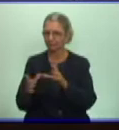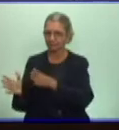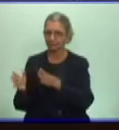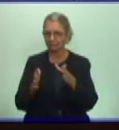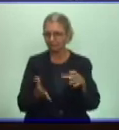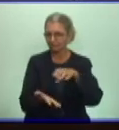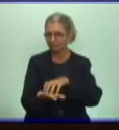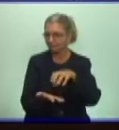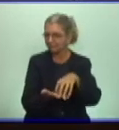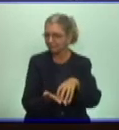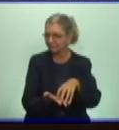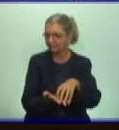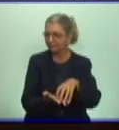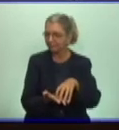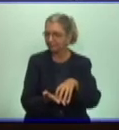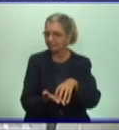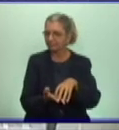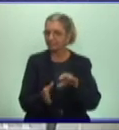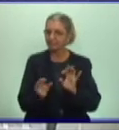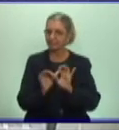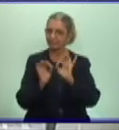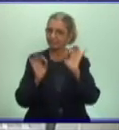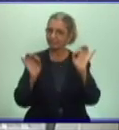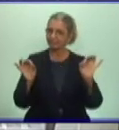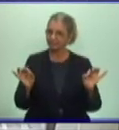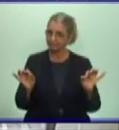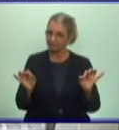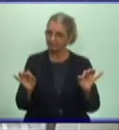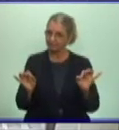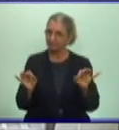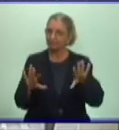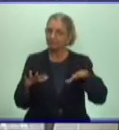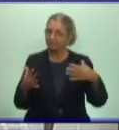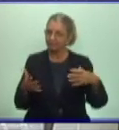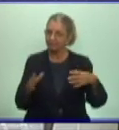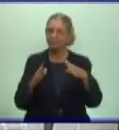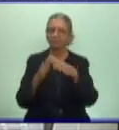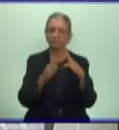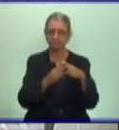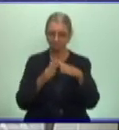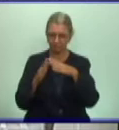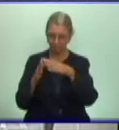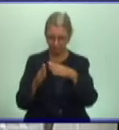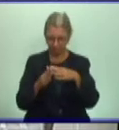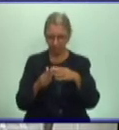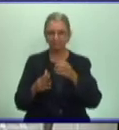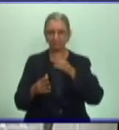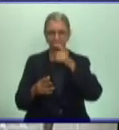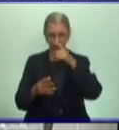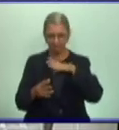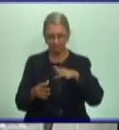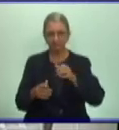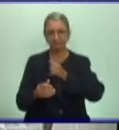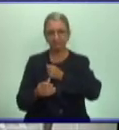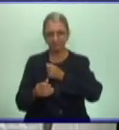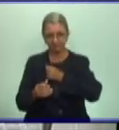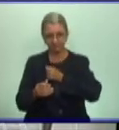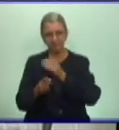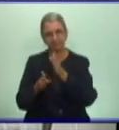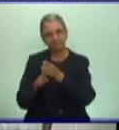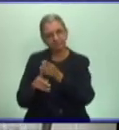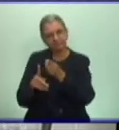Bueno, dijimos que esencialmente el trabajo gira alrededor de la localidad. Si el alumno quiere ampliar mucho más de su